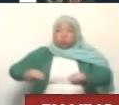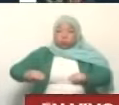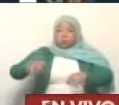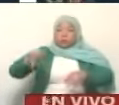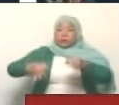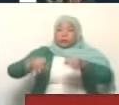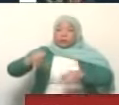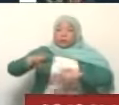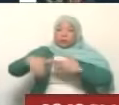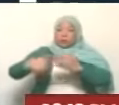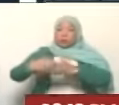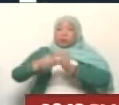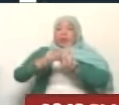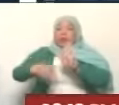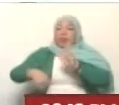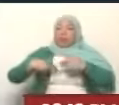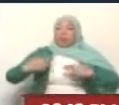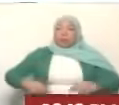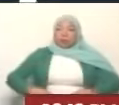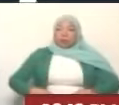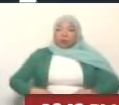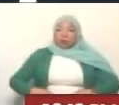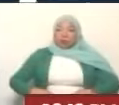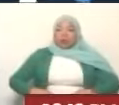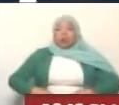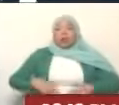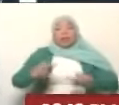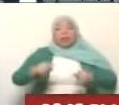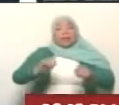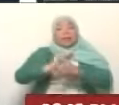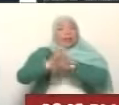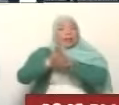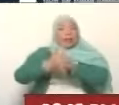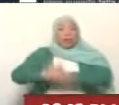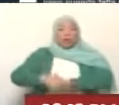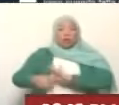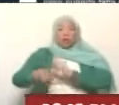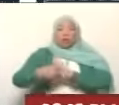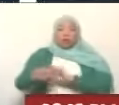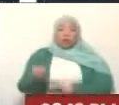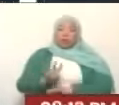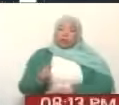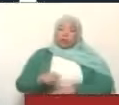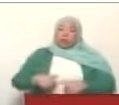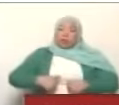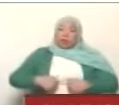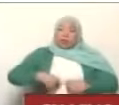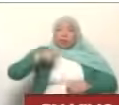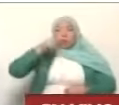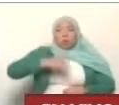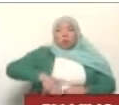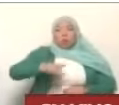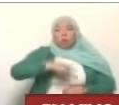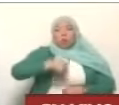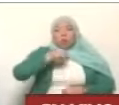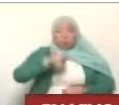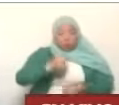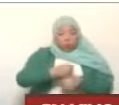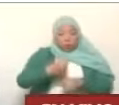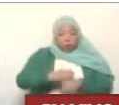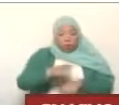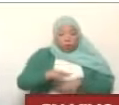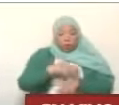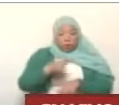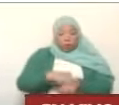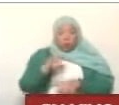Comisión Interamericana de Derechos Humanos pidió el levantamiento de las sanciones impuestas legalmente contra Venezuela que han afectado a la población. Un informe anual difundido jueves,